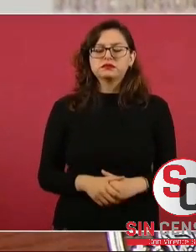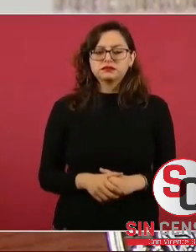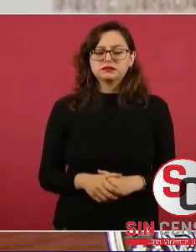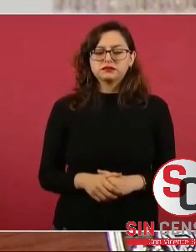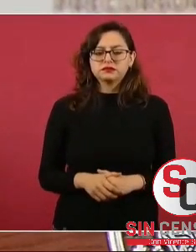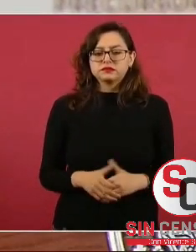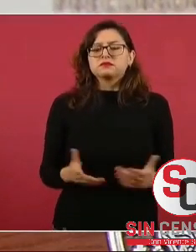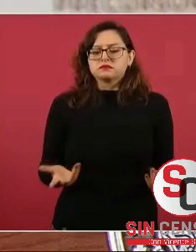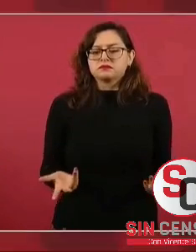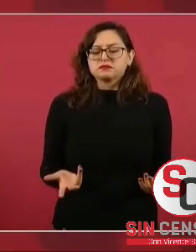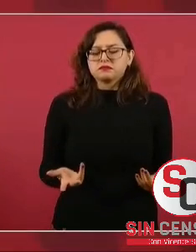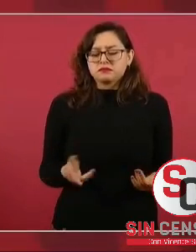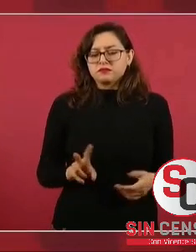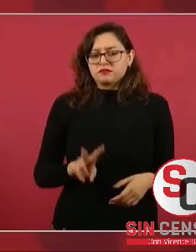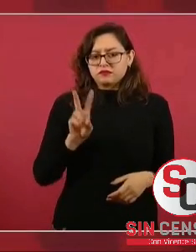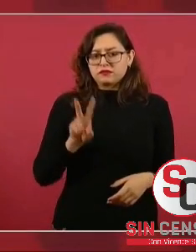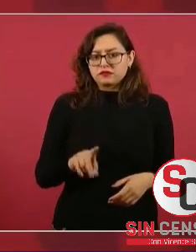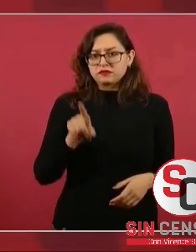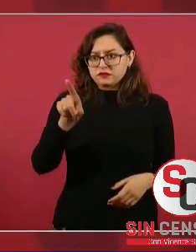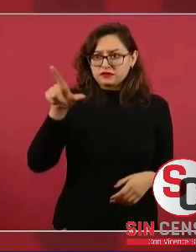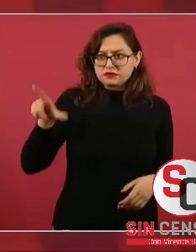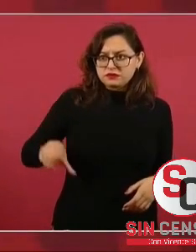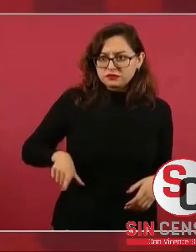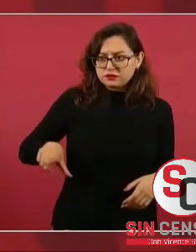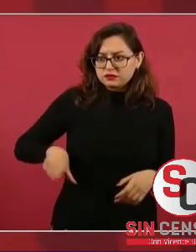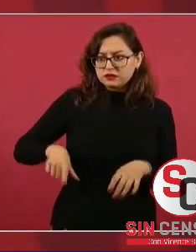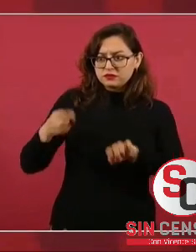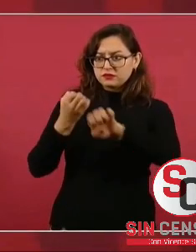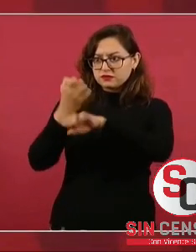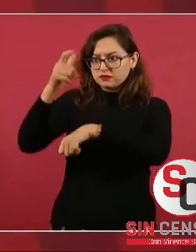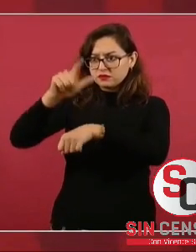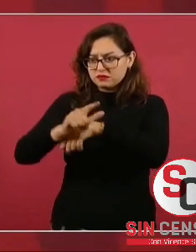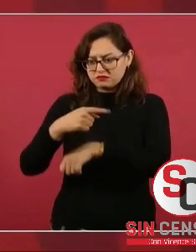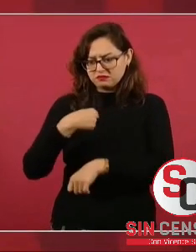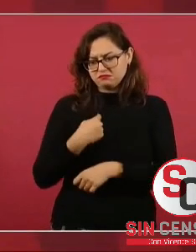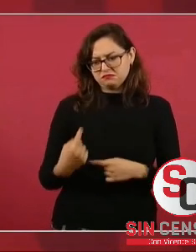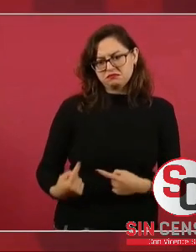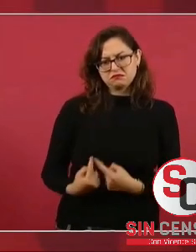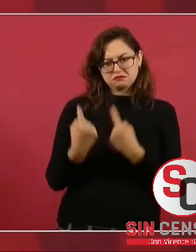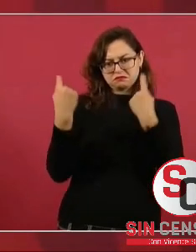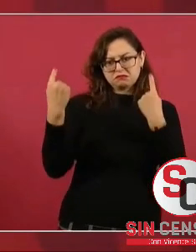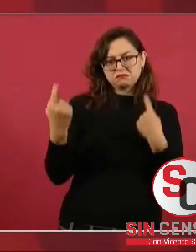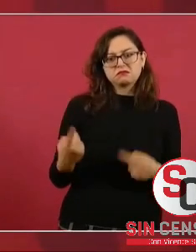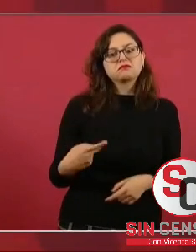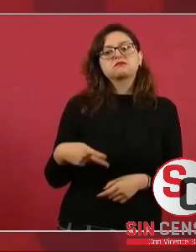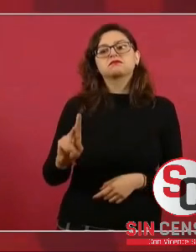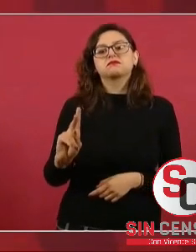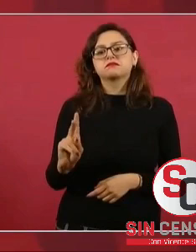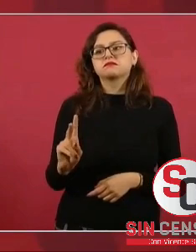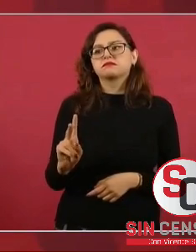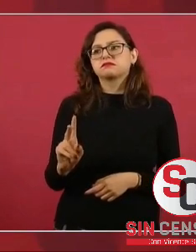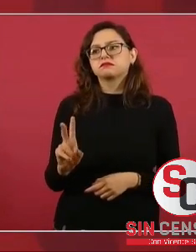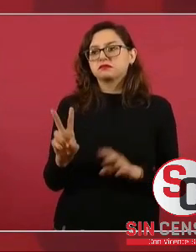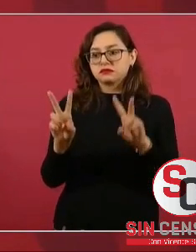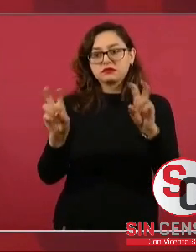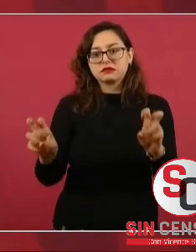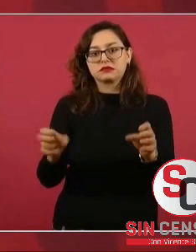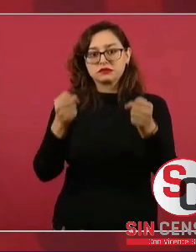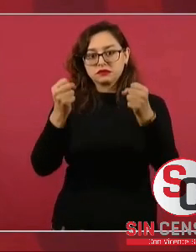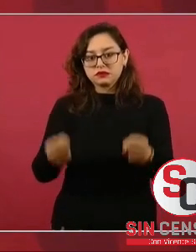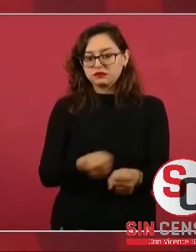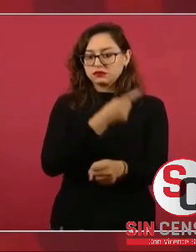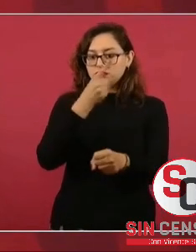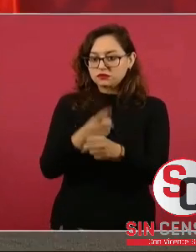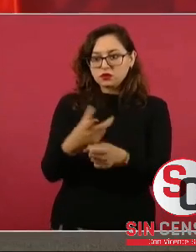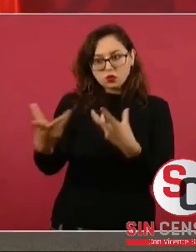con diferencias con el gobierno del estado, cuando se trata de seguridad,